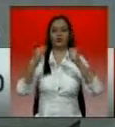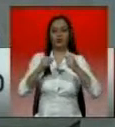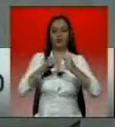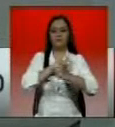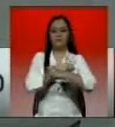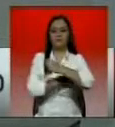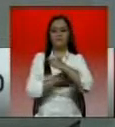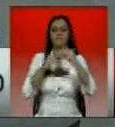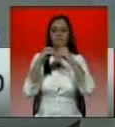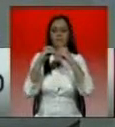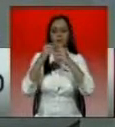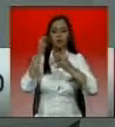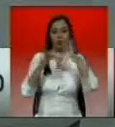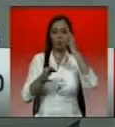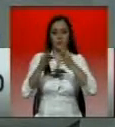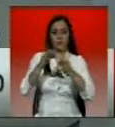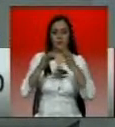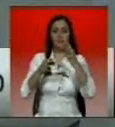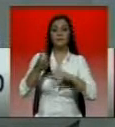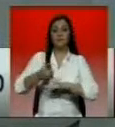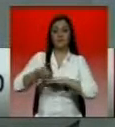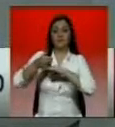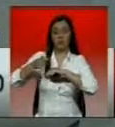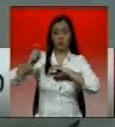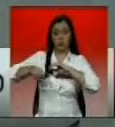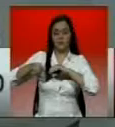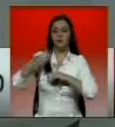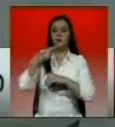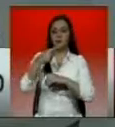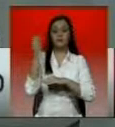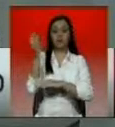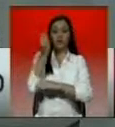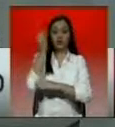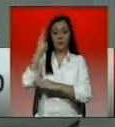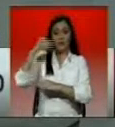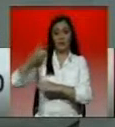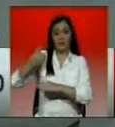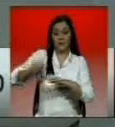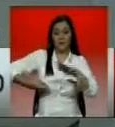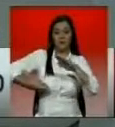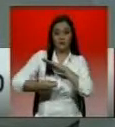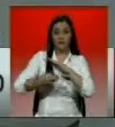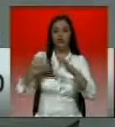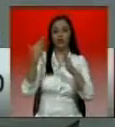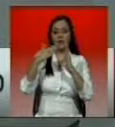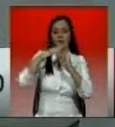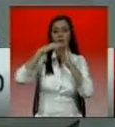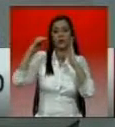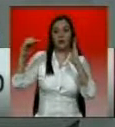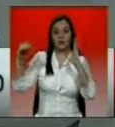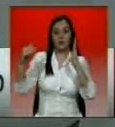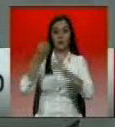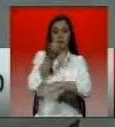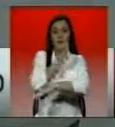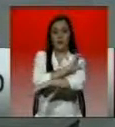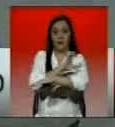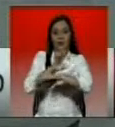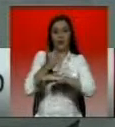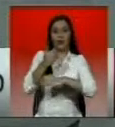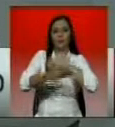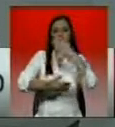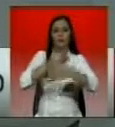de justicia. Yal destacó que en el caso de las jóvenes argentinas asesinadas en Montañita, provincia de Santa Elena, está en marcha un